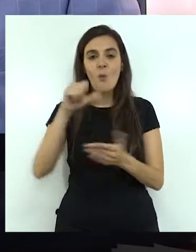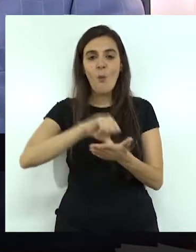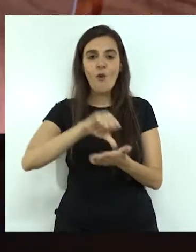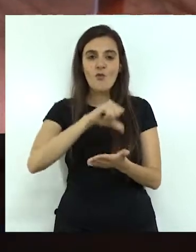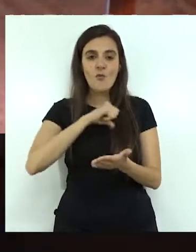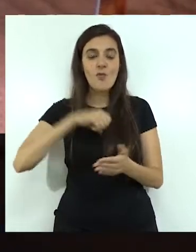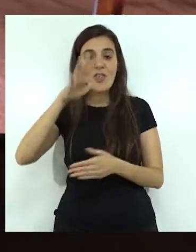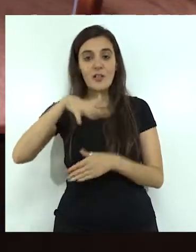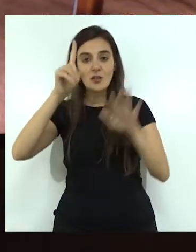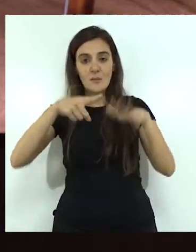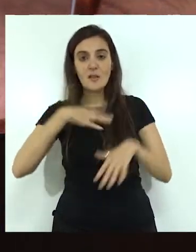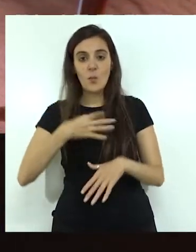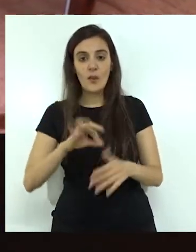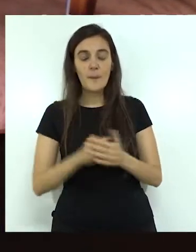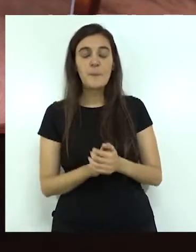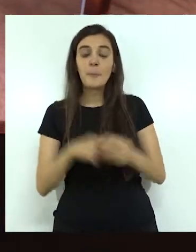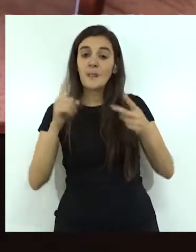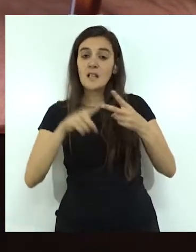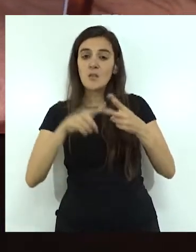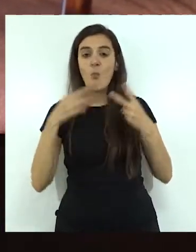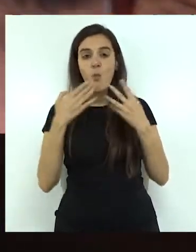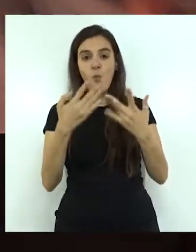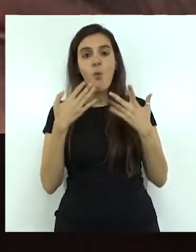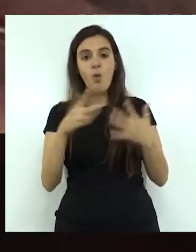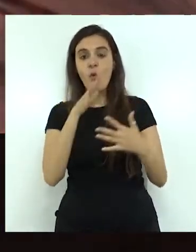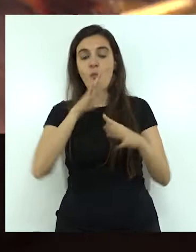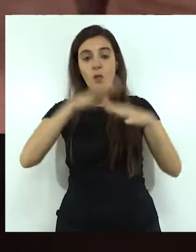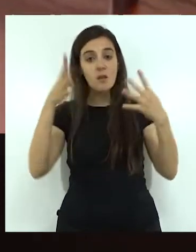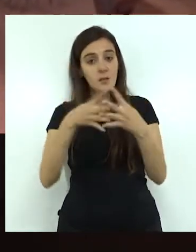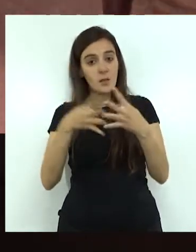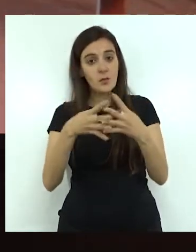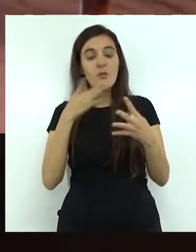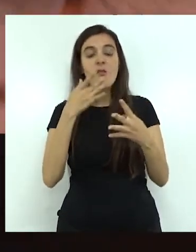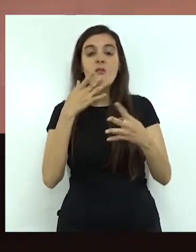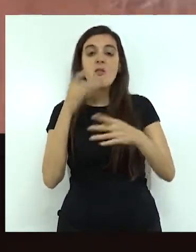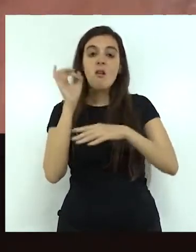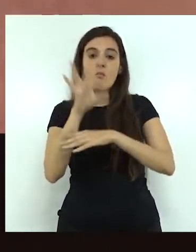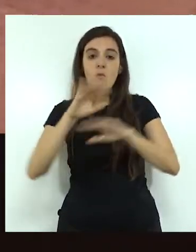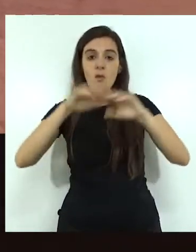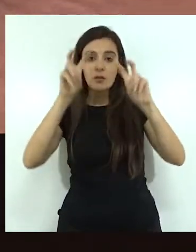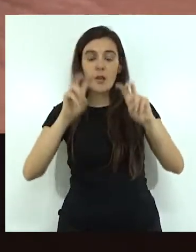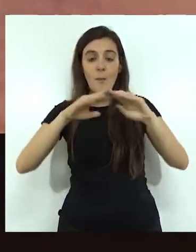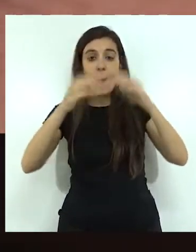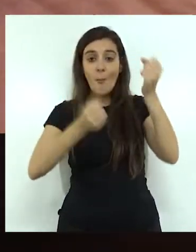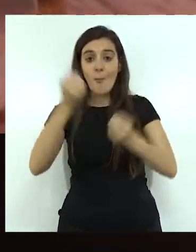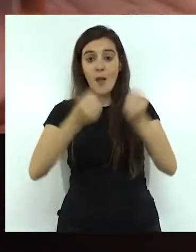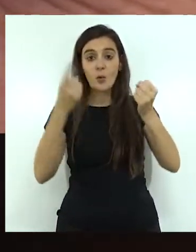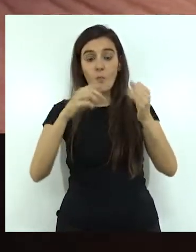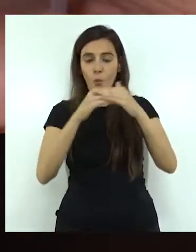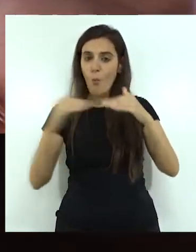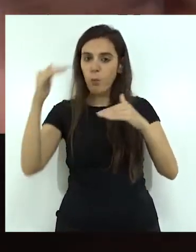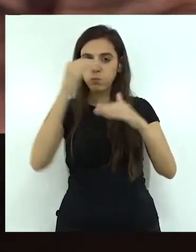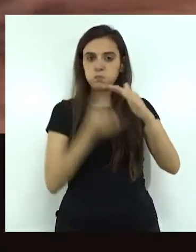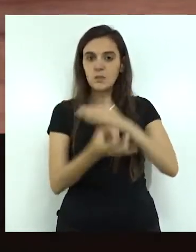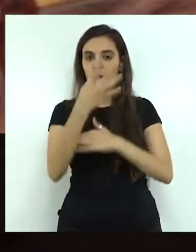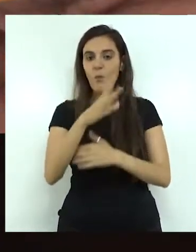meses por otra parte la agilización por vía telemática de las transferencias de vehículos ha supuesto un notable impulso como